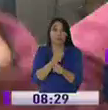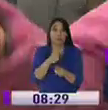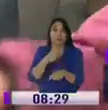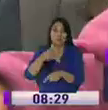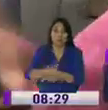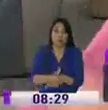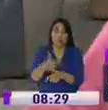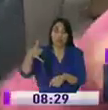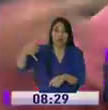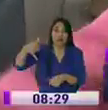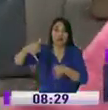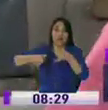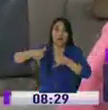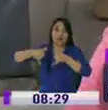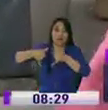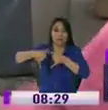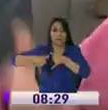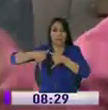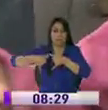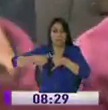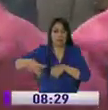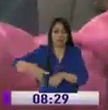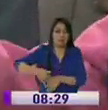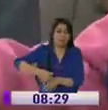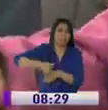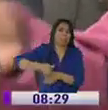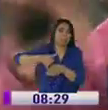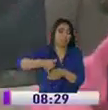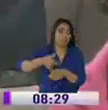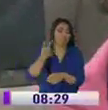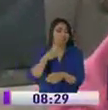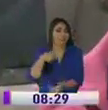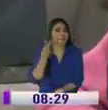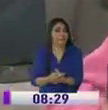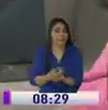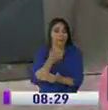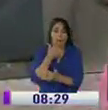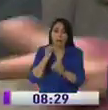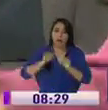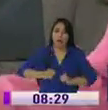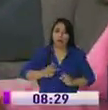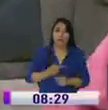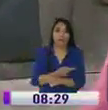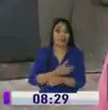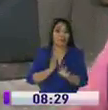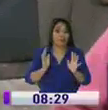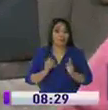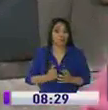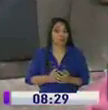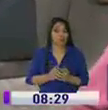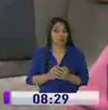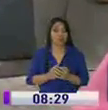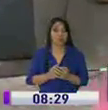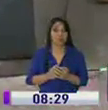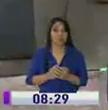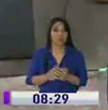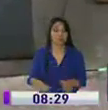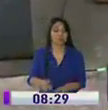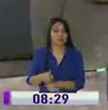se puede atrancar y el momento de sacar el pie, pues podemos ser atropellados porque nos quedamos